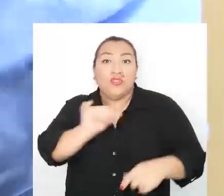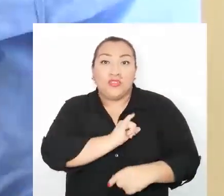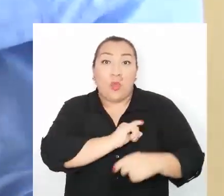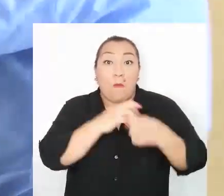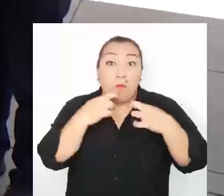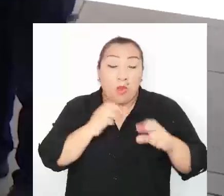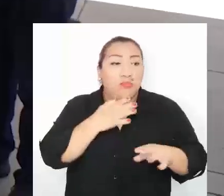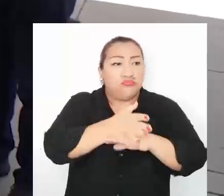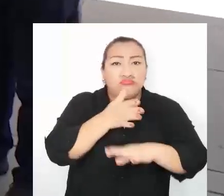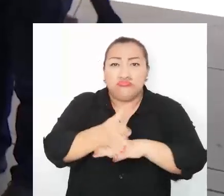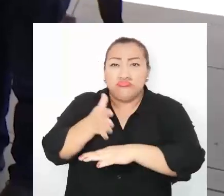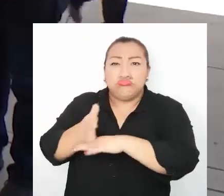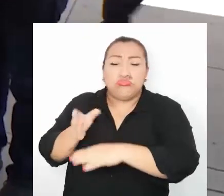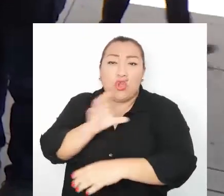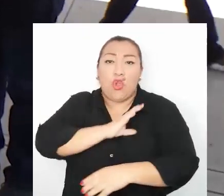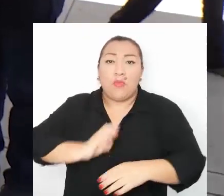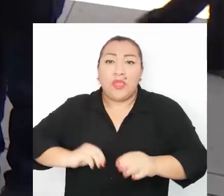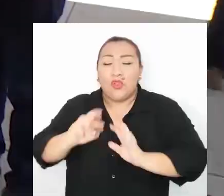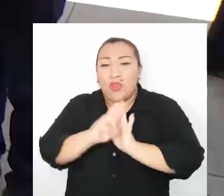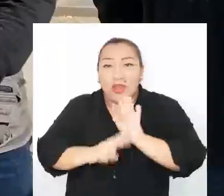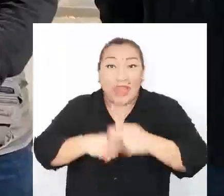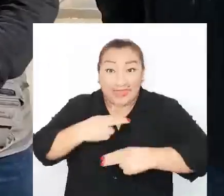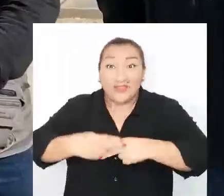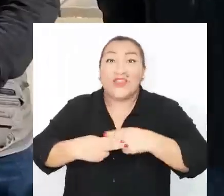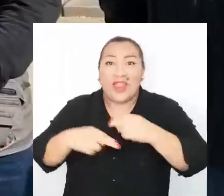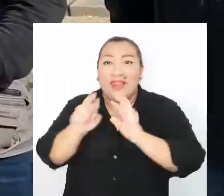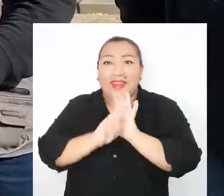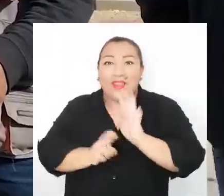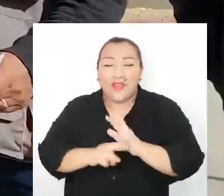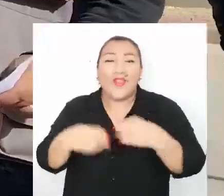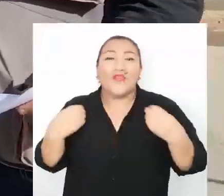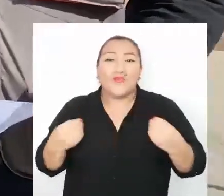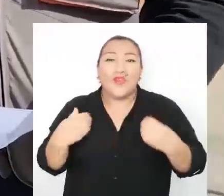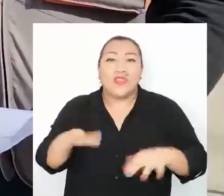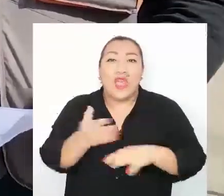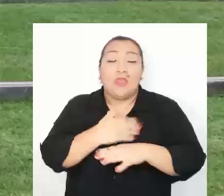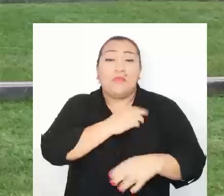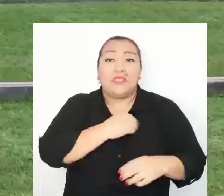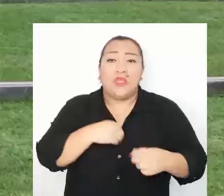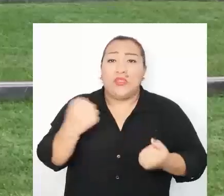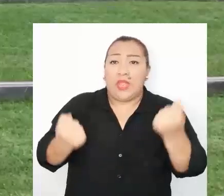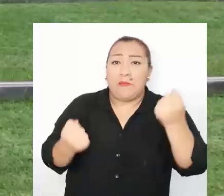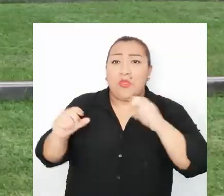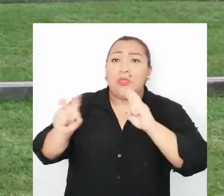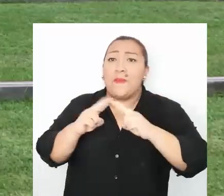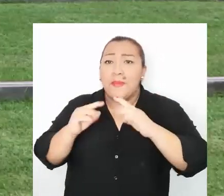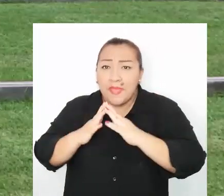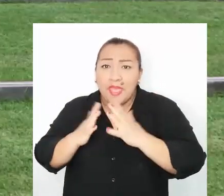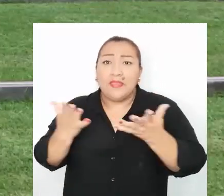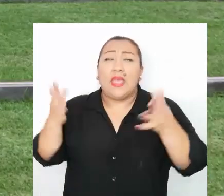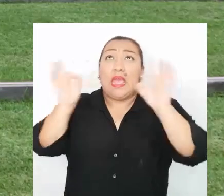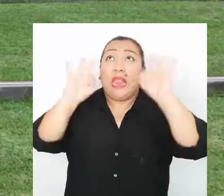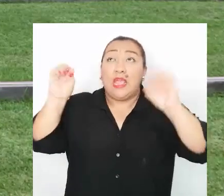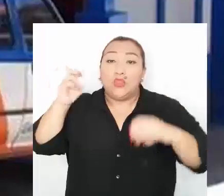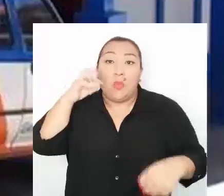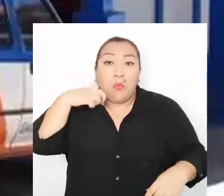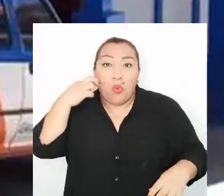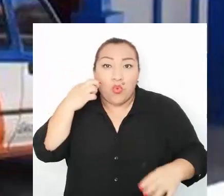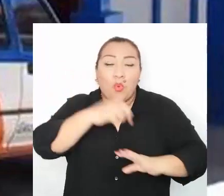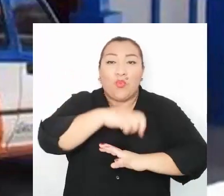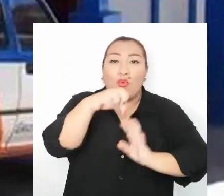en 168 entidades públicas del gobierno nacional, regional y local, como los Ministerios de Transportes y